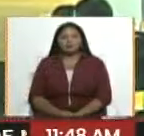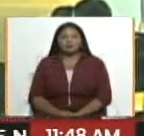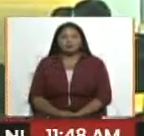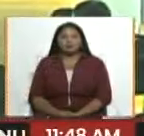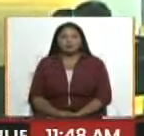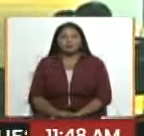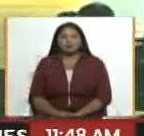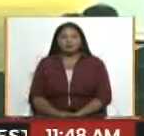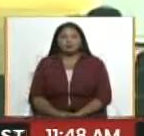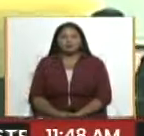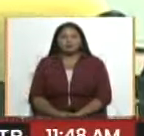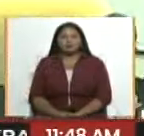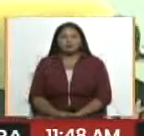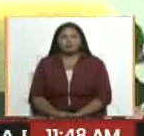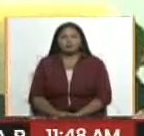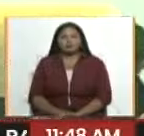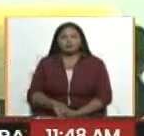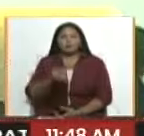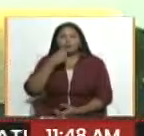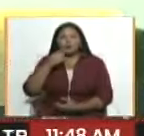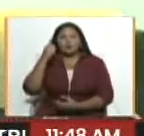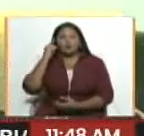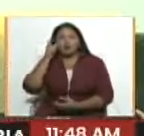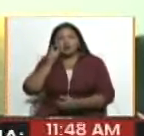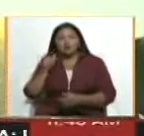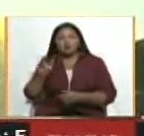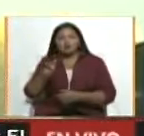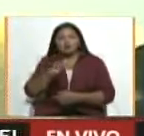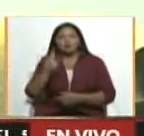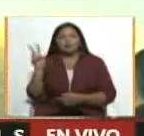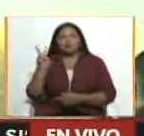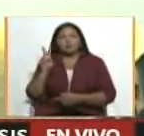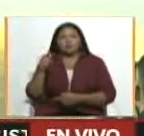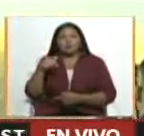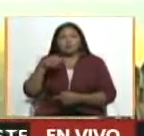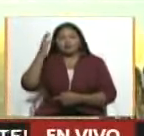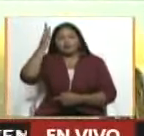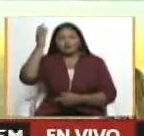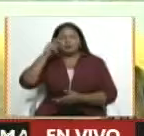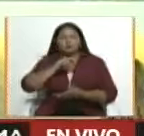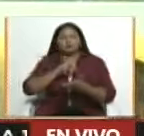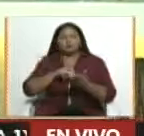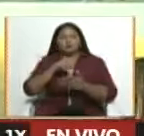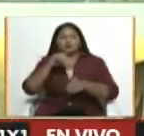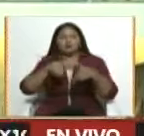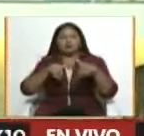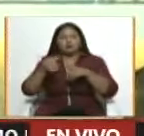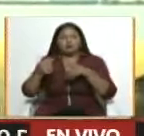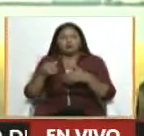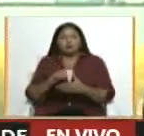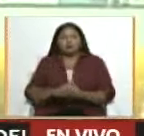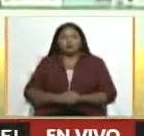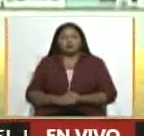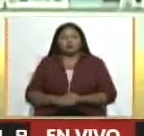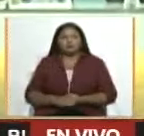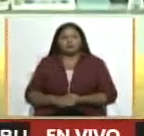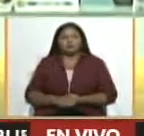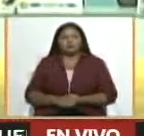Bueno, muy buenos días a todo el pueblo de Venezuela desde aquí, desde el Consejo Nacional Electoral.